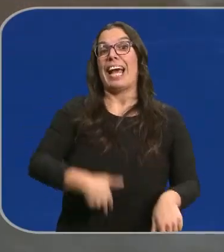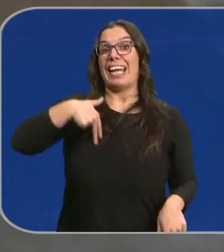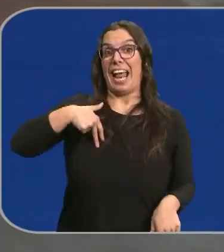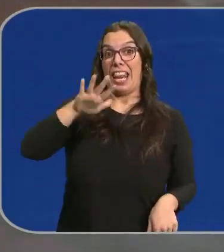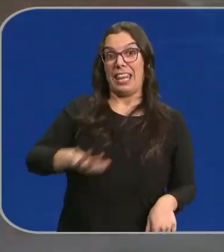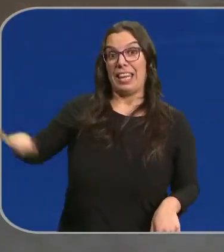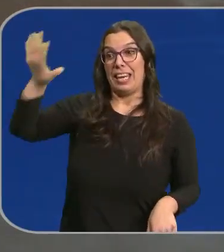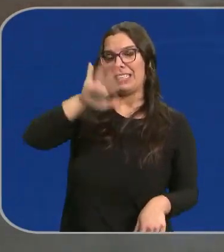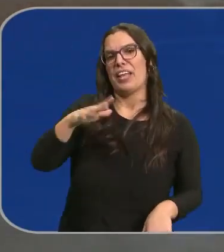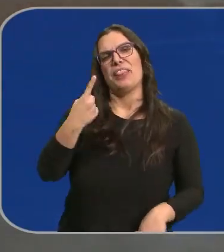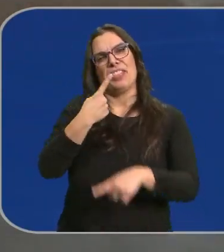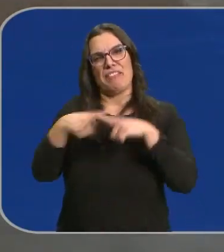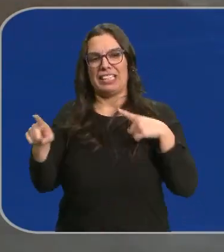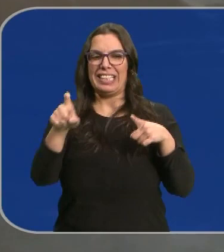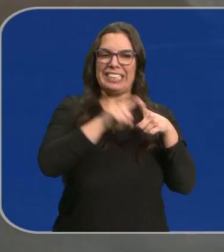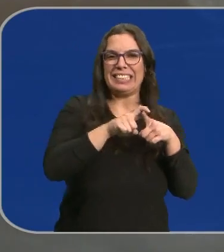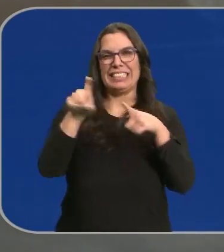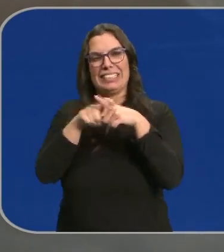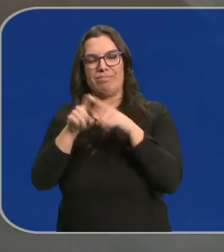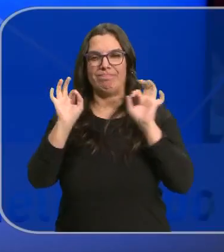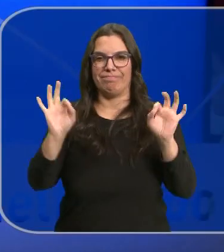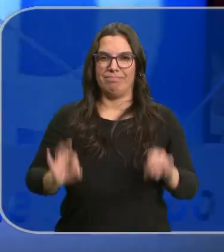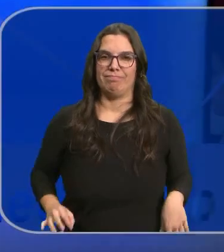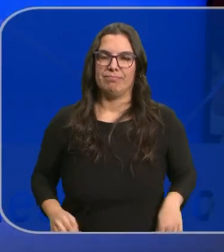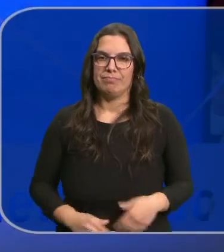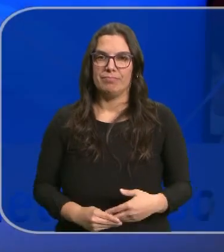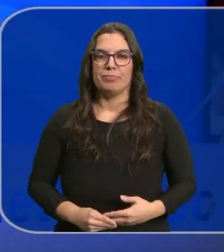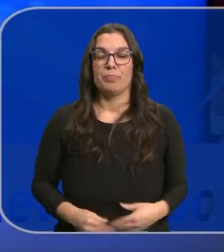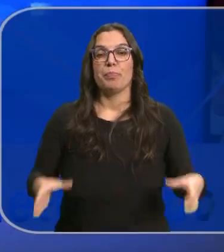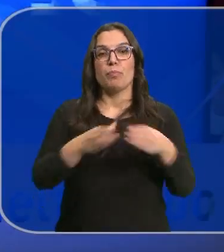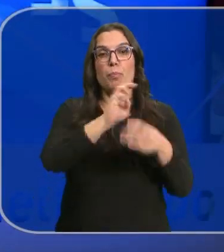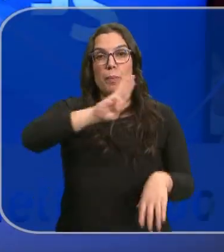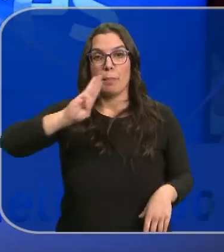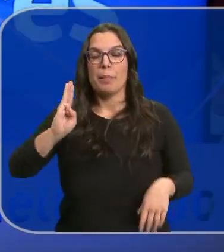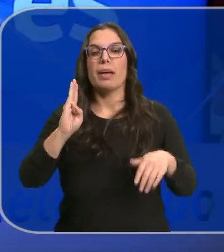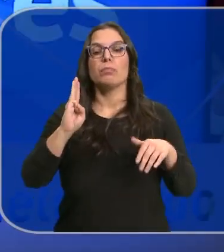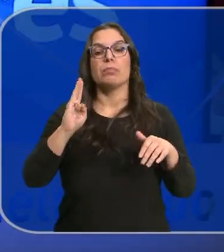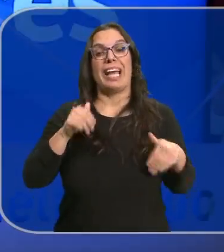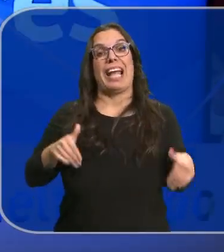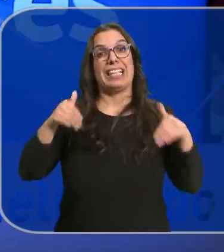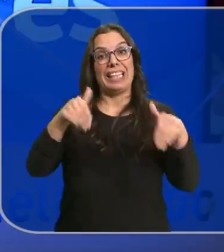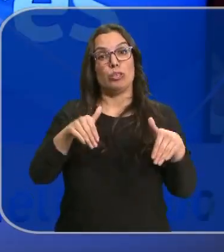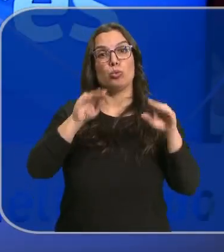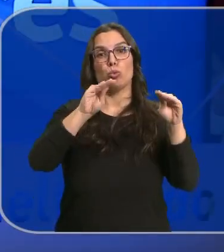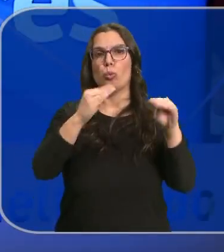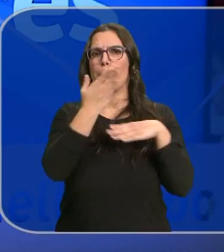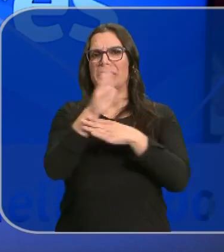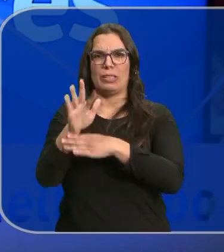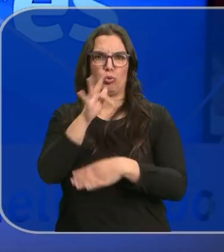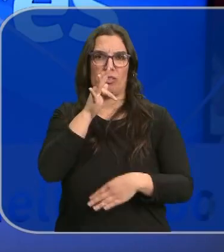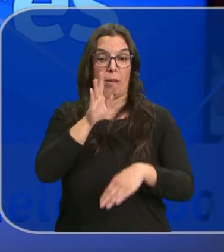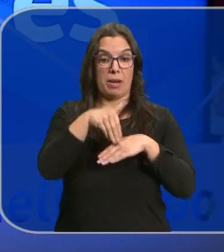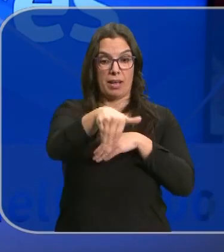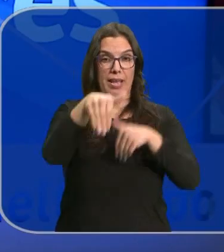Las municipales tienen las suyas propias. El Partido Popular aún no ha presentado a sus candidatos para las